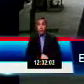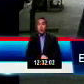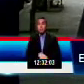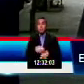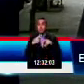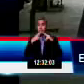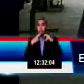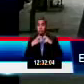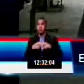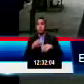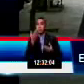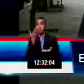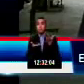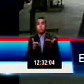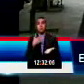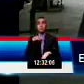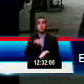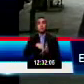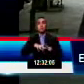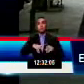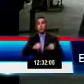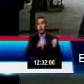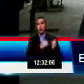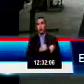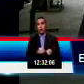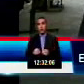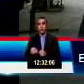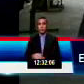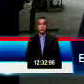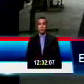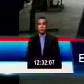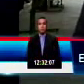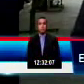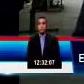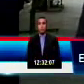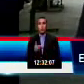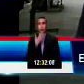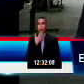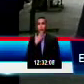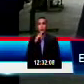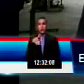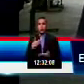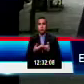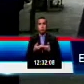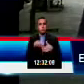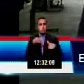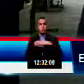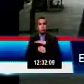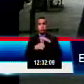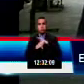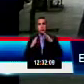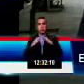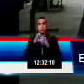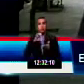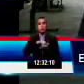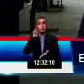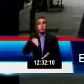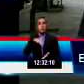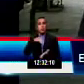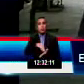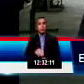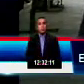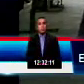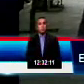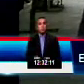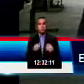es investigado por el presunto delito de delincuencia organizada. Pero ¿cómo se dieron todos estos allanamientos en la provincia de Manabí, que fueron en